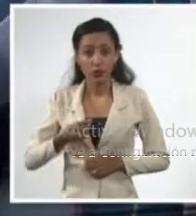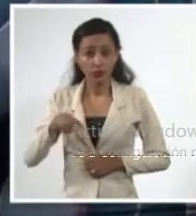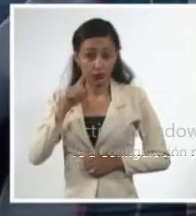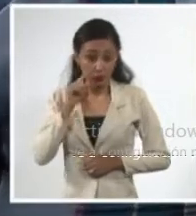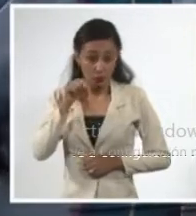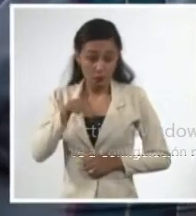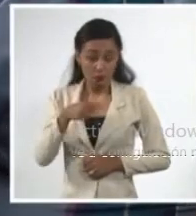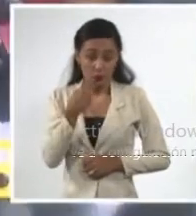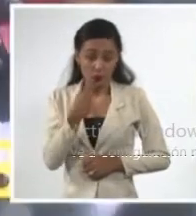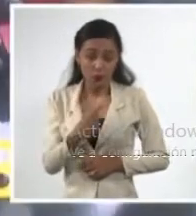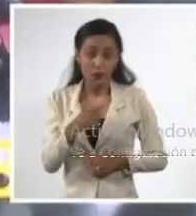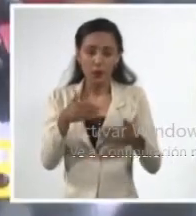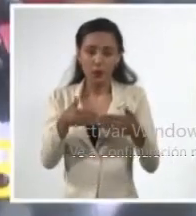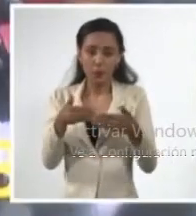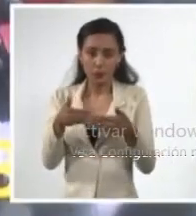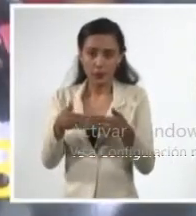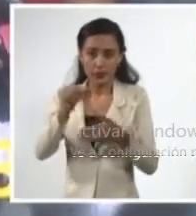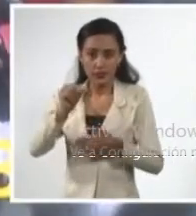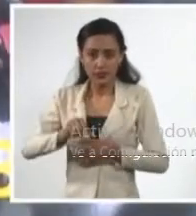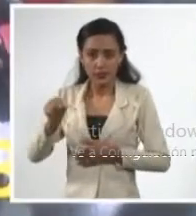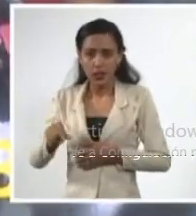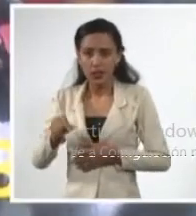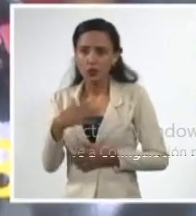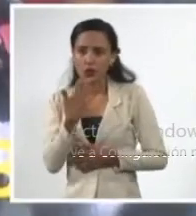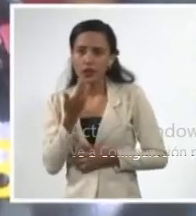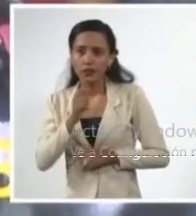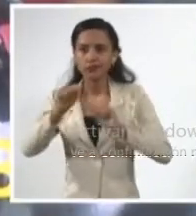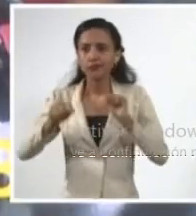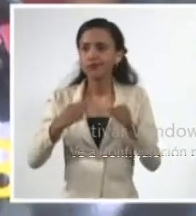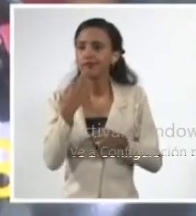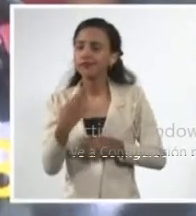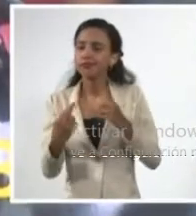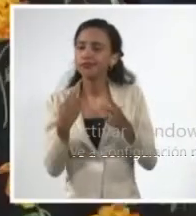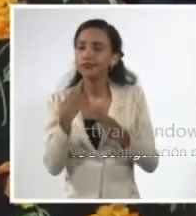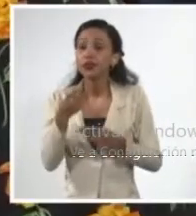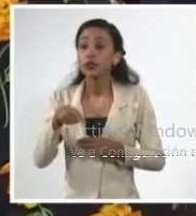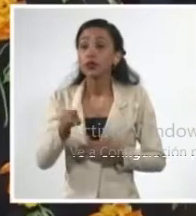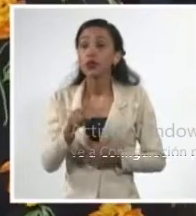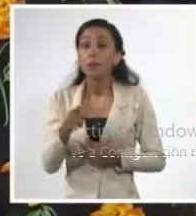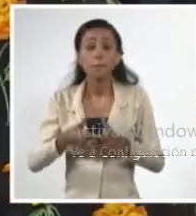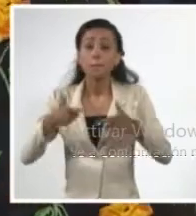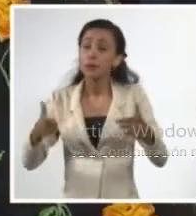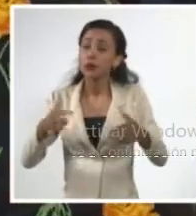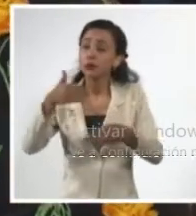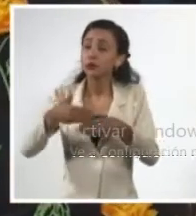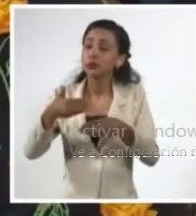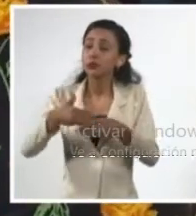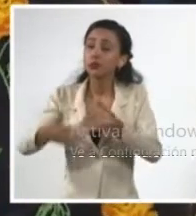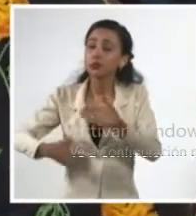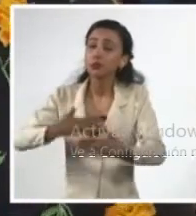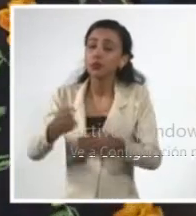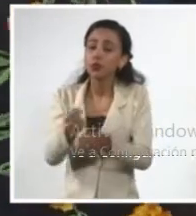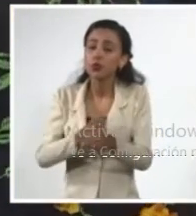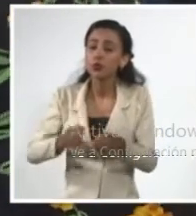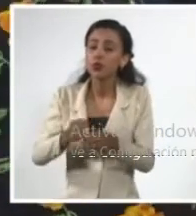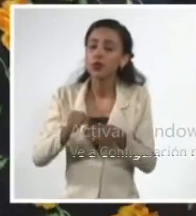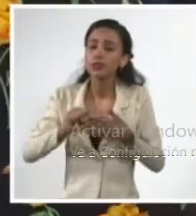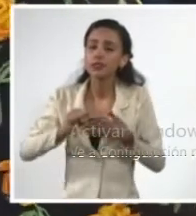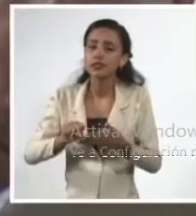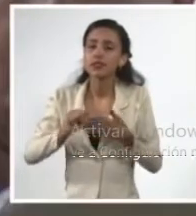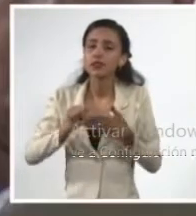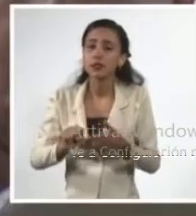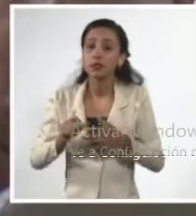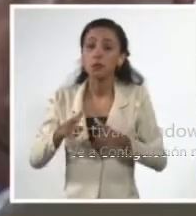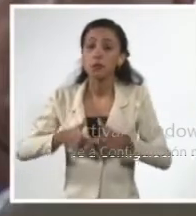con empresarios las opiniones de las consultorías, quienes coincidieron en que una de las mayores limitaciones en el uso de sus servicios es que